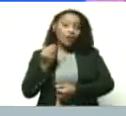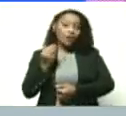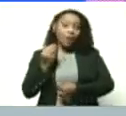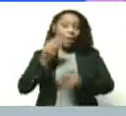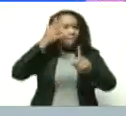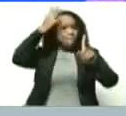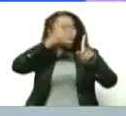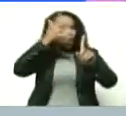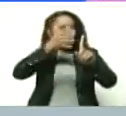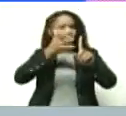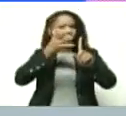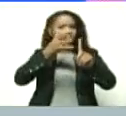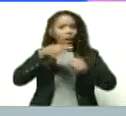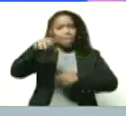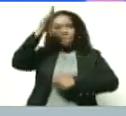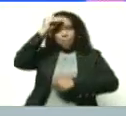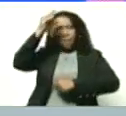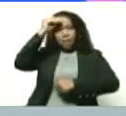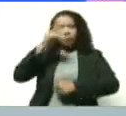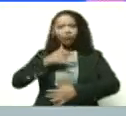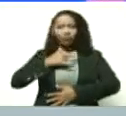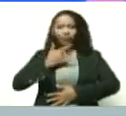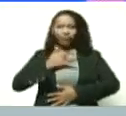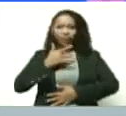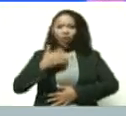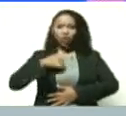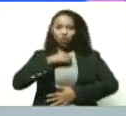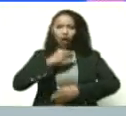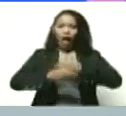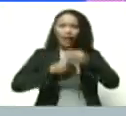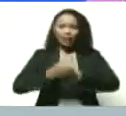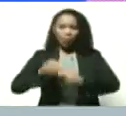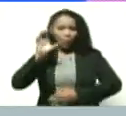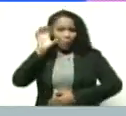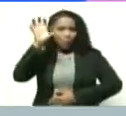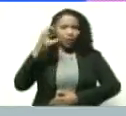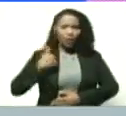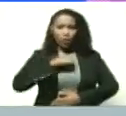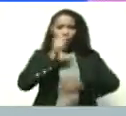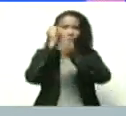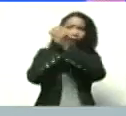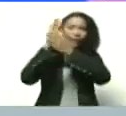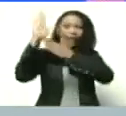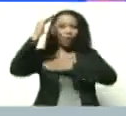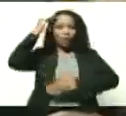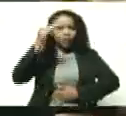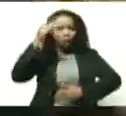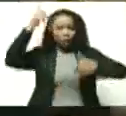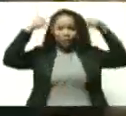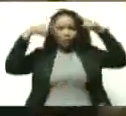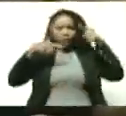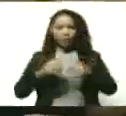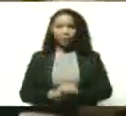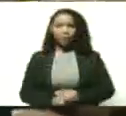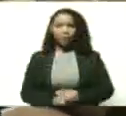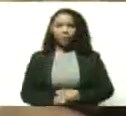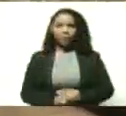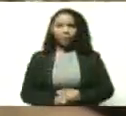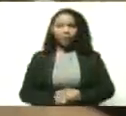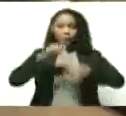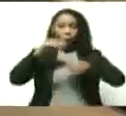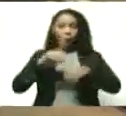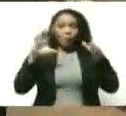formado y nos ha hecho sentir que somos hacedoras de patria, nuestro eterno comandante Hugo Chávez Frías. Este martes